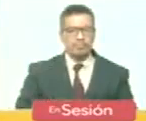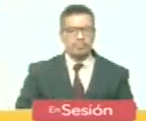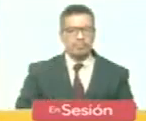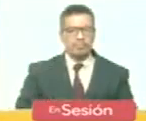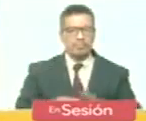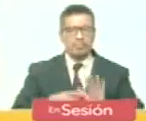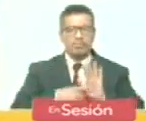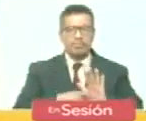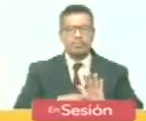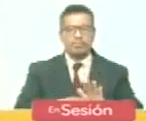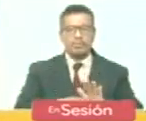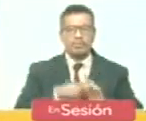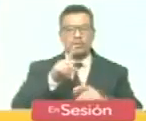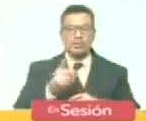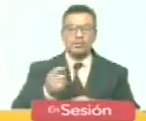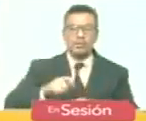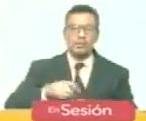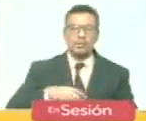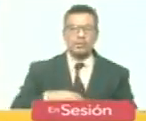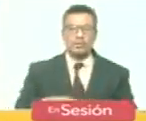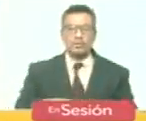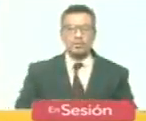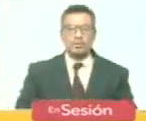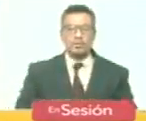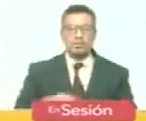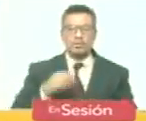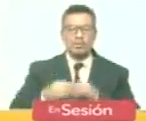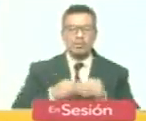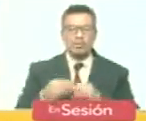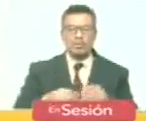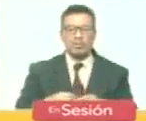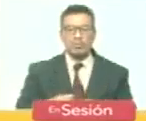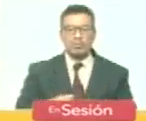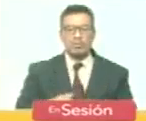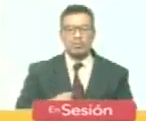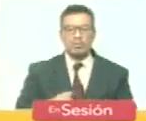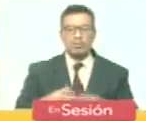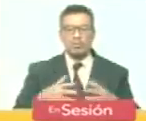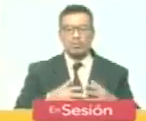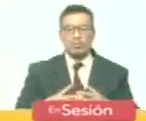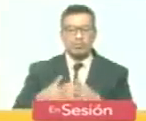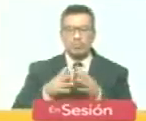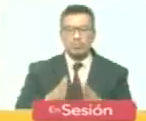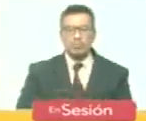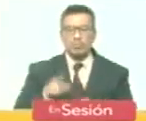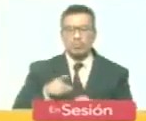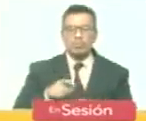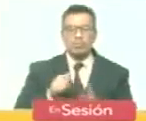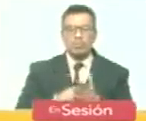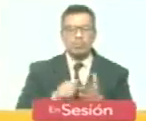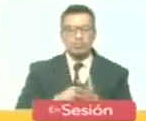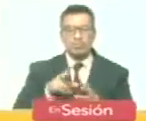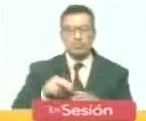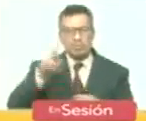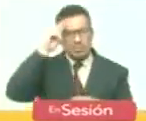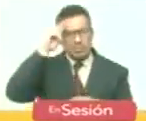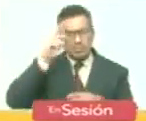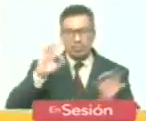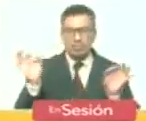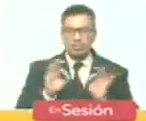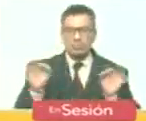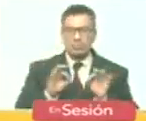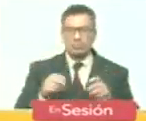demostró una vez más aquello que siempre nos ha dicho. A los yanquis ni siquiera sí. Es que no respetan nada.